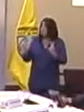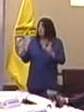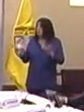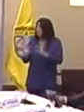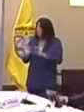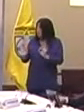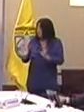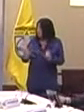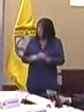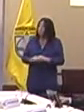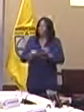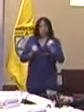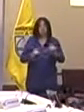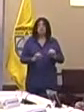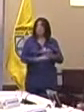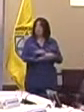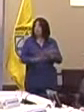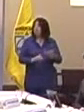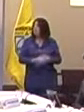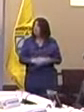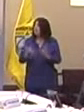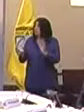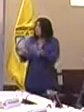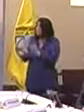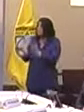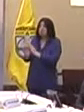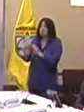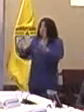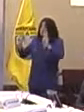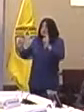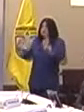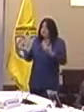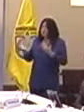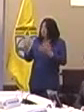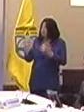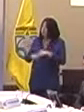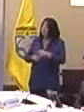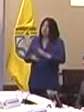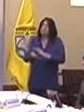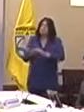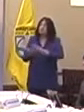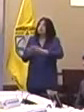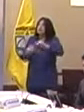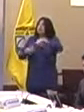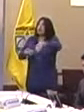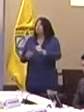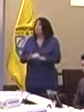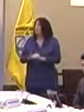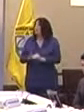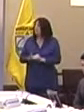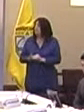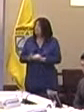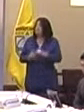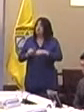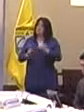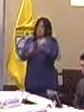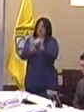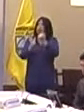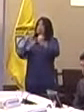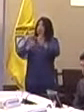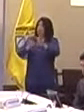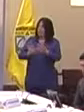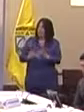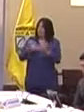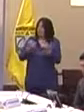tratar, ¿verdad? Es todo, señor alcalde. No habiendo más temas que tratar, voy a pedir la exoneración de la aprobación del